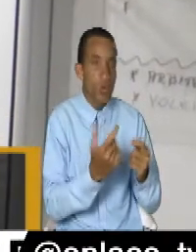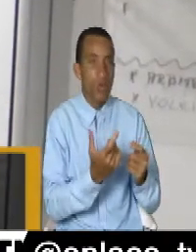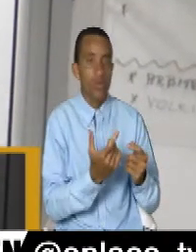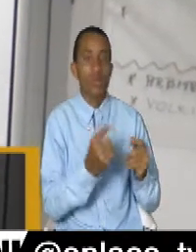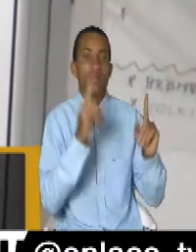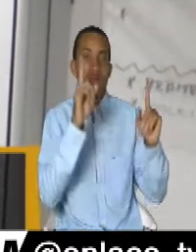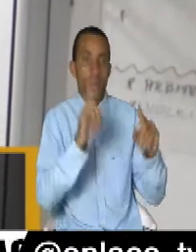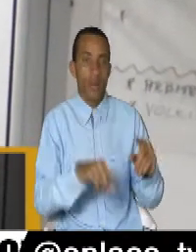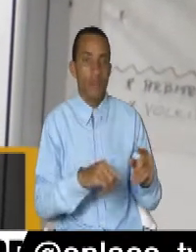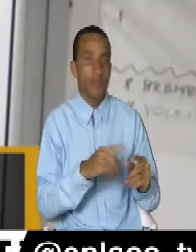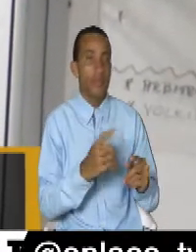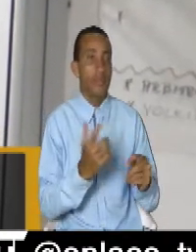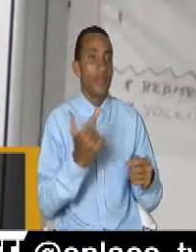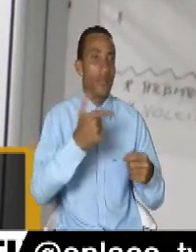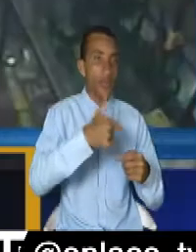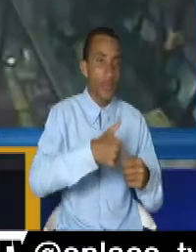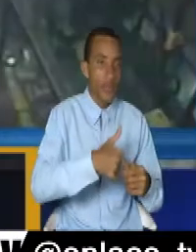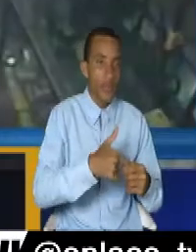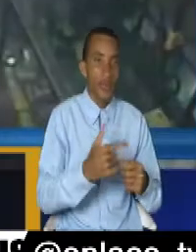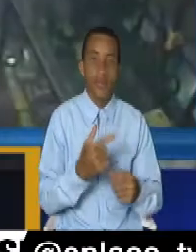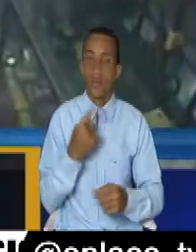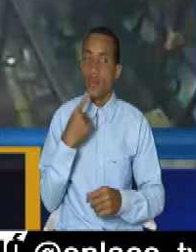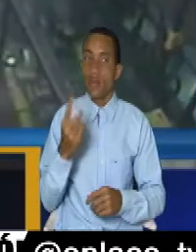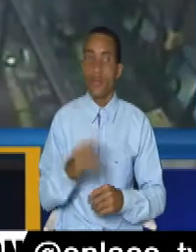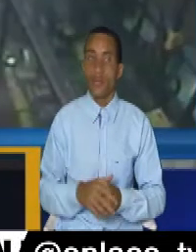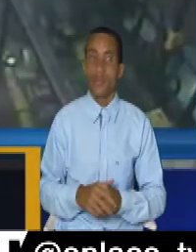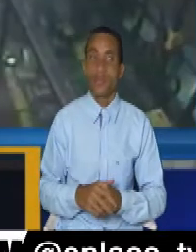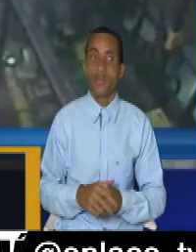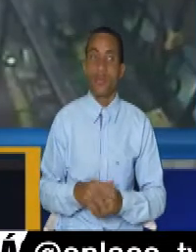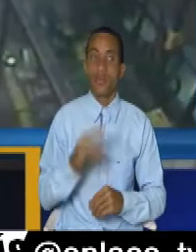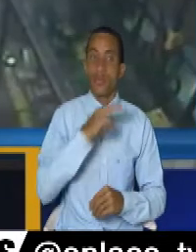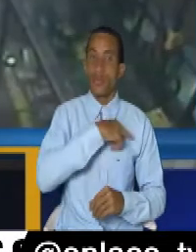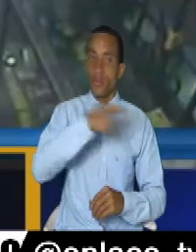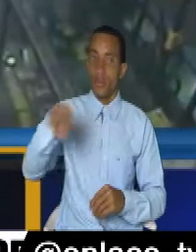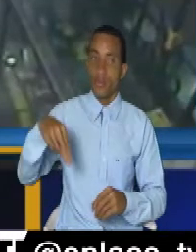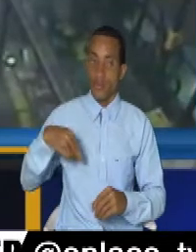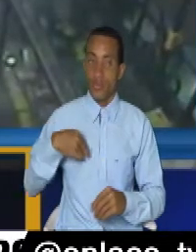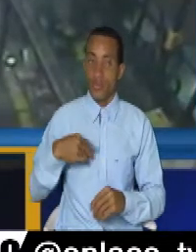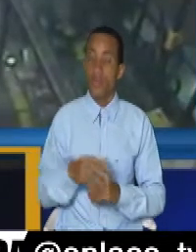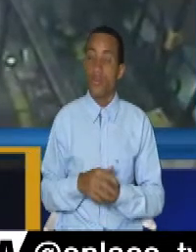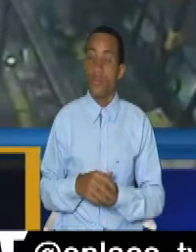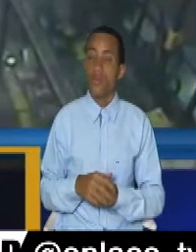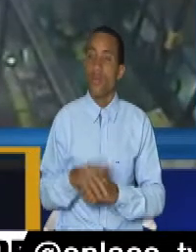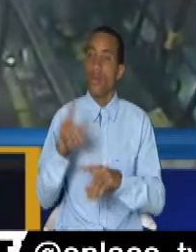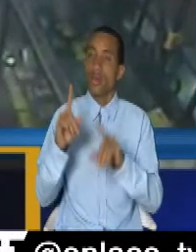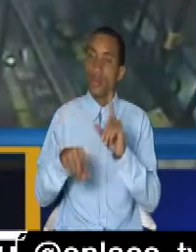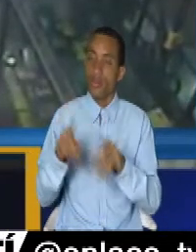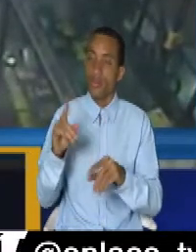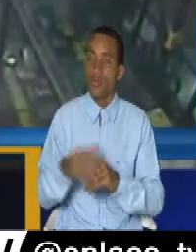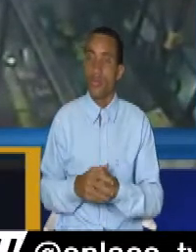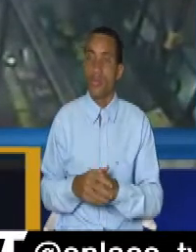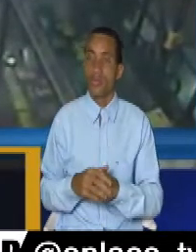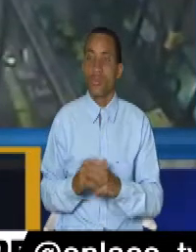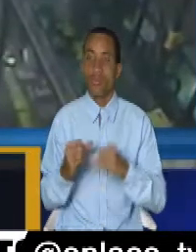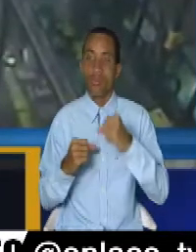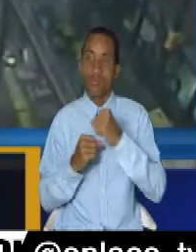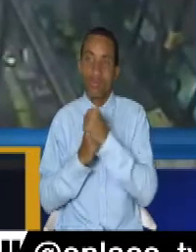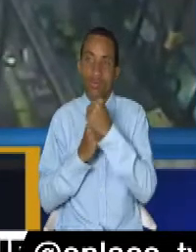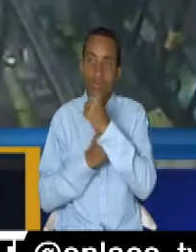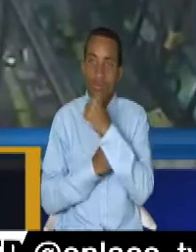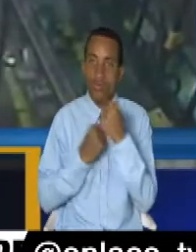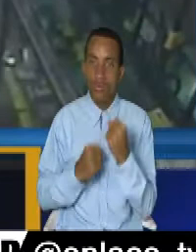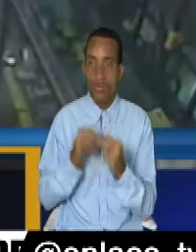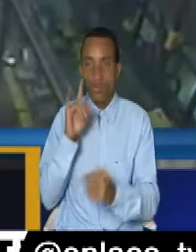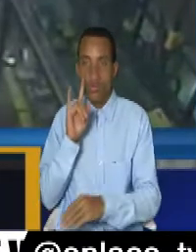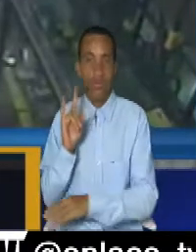estación de servicio. Frente a eso, ¿qué dice la policía? Ante eso, nosotros estamos actualmente reforzamos la seguridad en estos